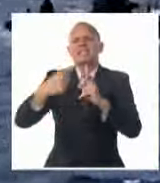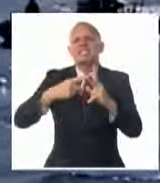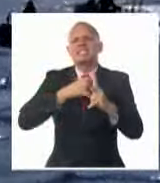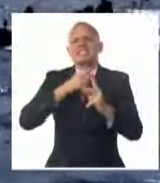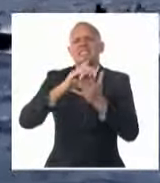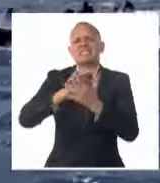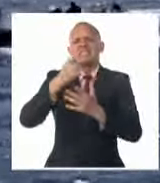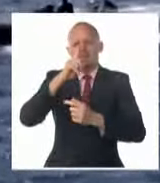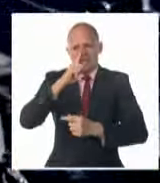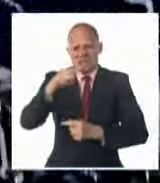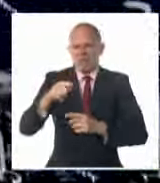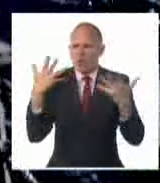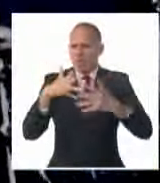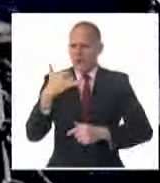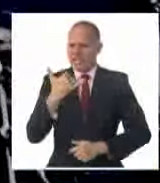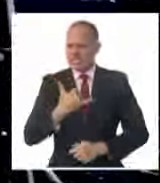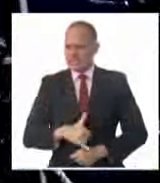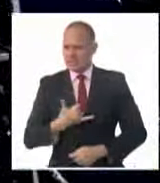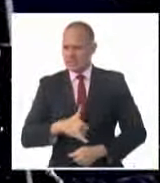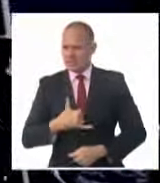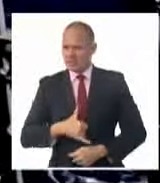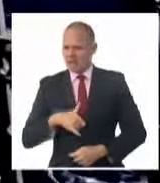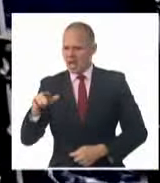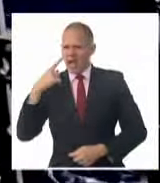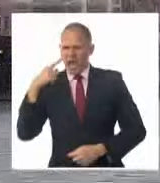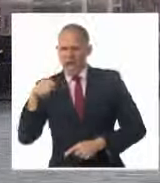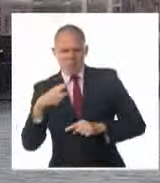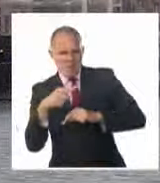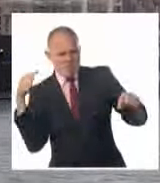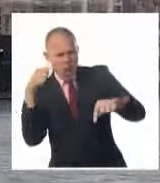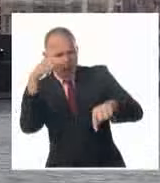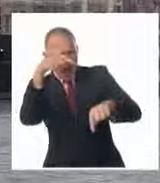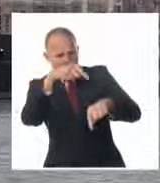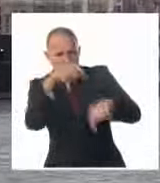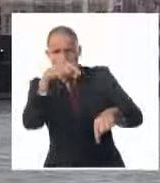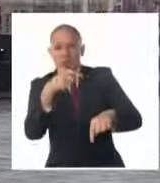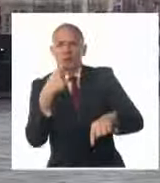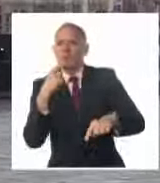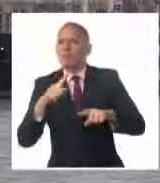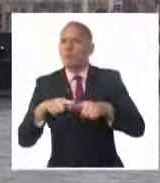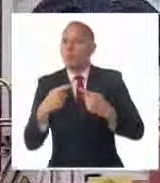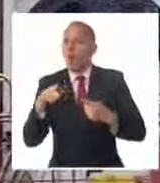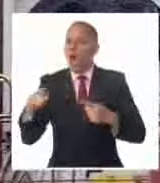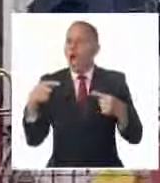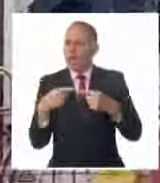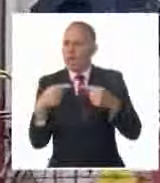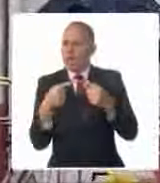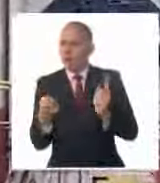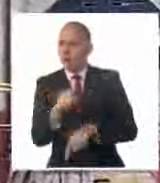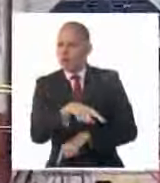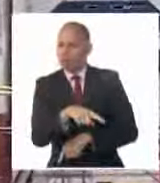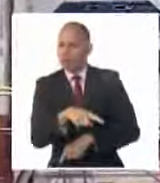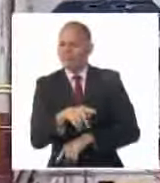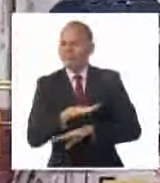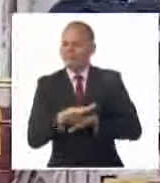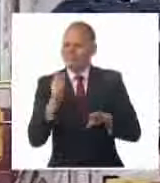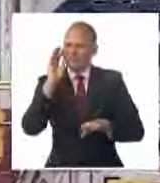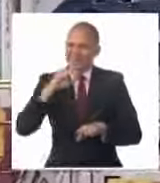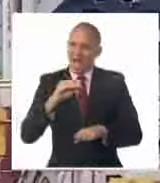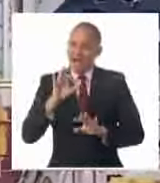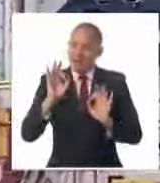Washington y Londres contra su país al sur de la península arábiga. La agresión occidental se dio en respuesta a incidentes en la ruta del Mar